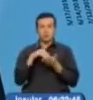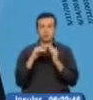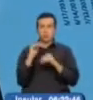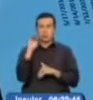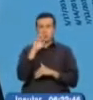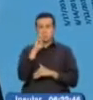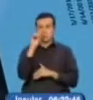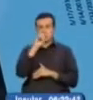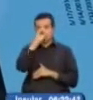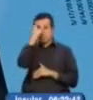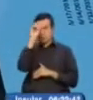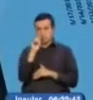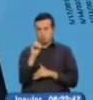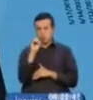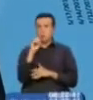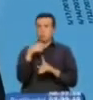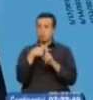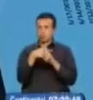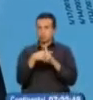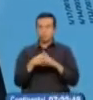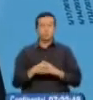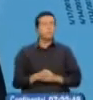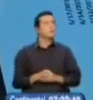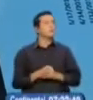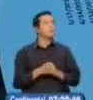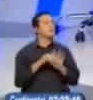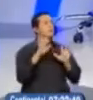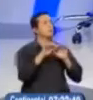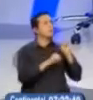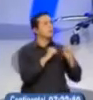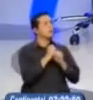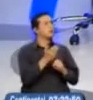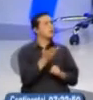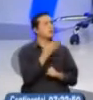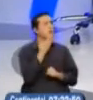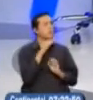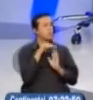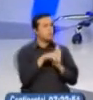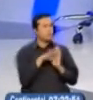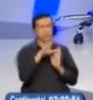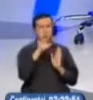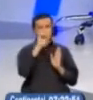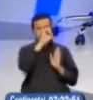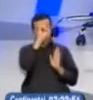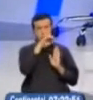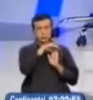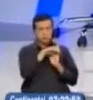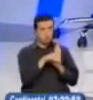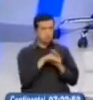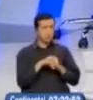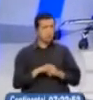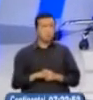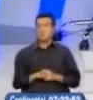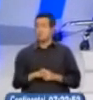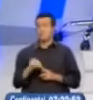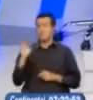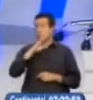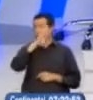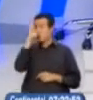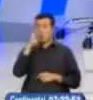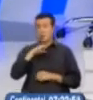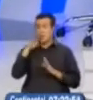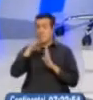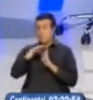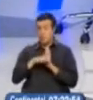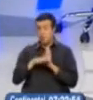del 60% de calificaciones positivas. ¿En algún momento en estos 10 años estuvo por debajo del 50% la calificación positiva? No, nunca estuvo